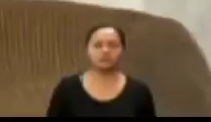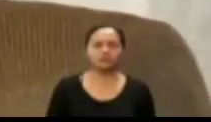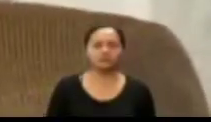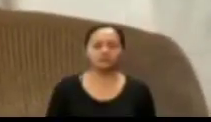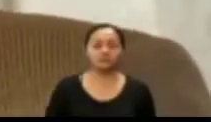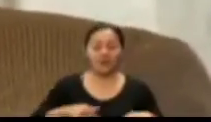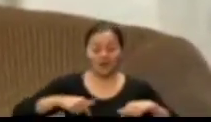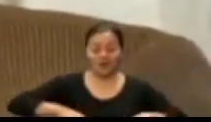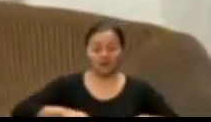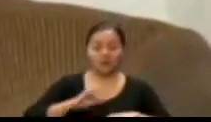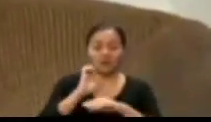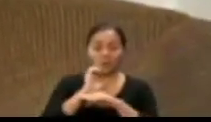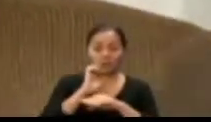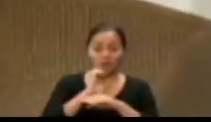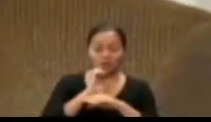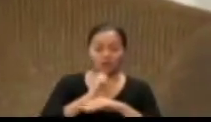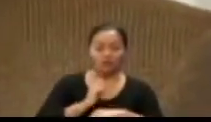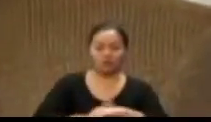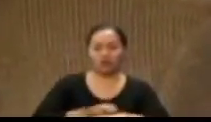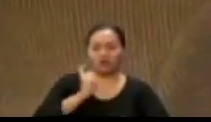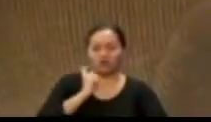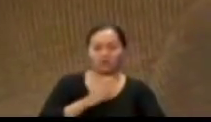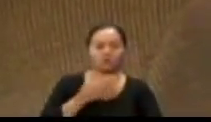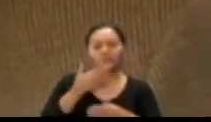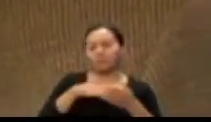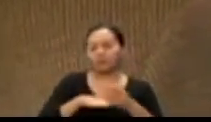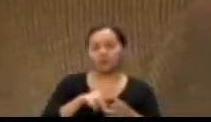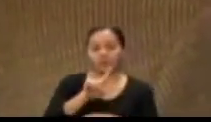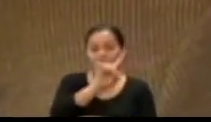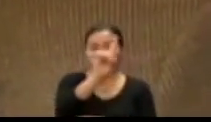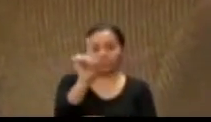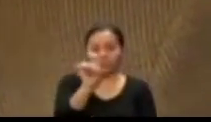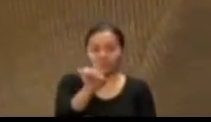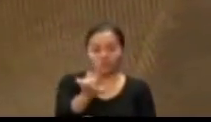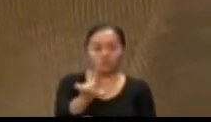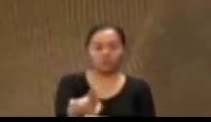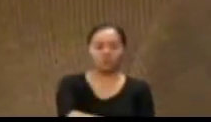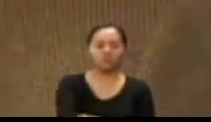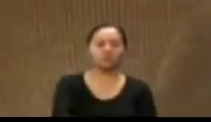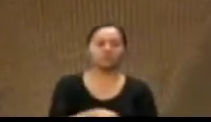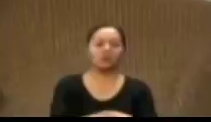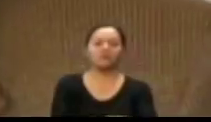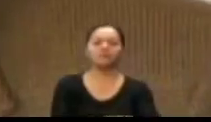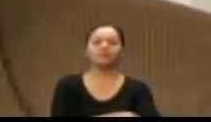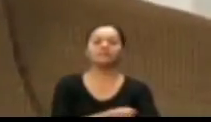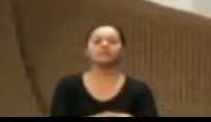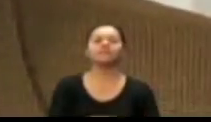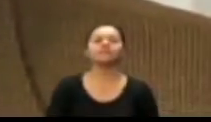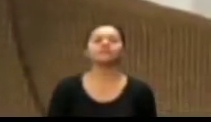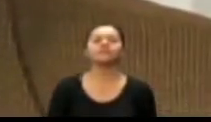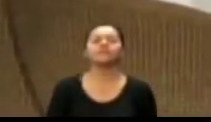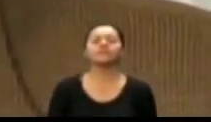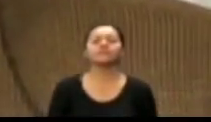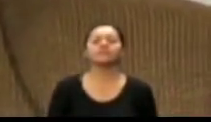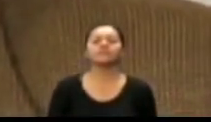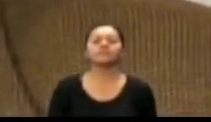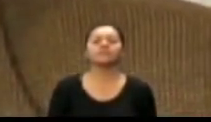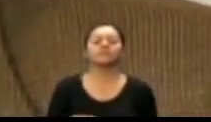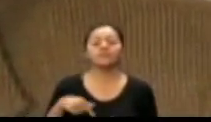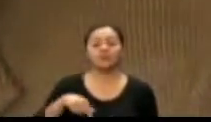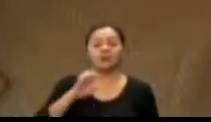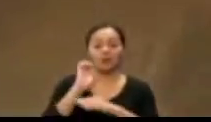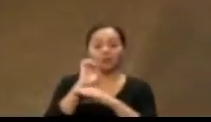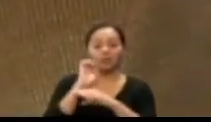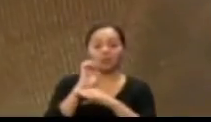en el caso del Ecuador, en nuestro caso concreto, si la pregunta va dirigida hacia, en la parte en la que la pregunta va dirigida hacia el